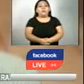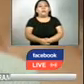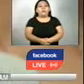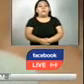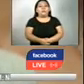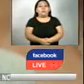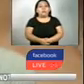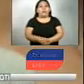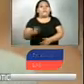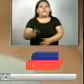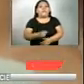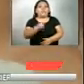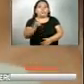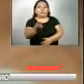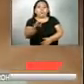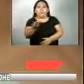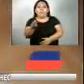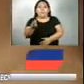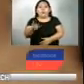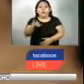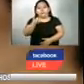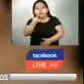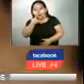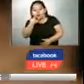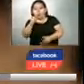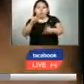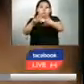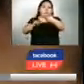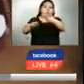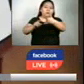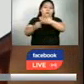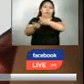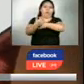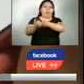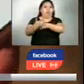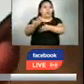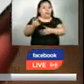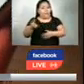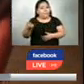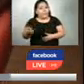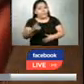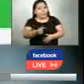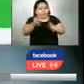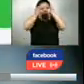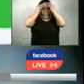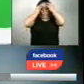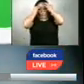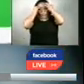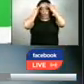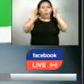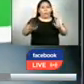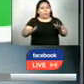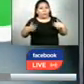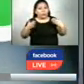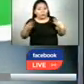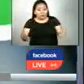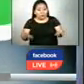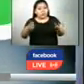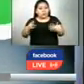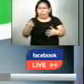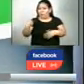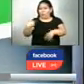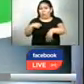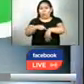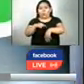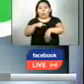La vulneración de números telefónicos y cuentas de WhatsApp ya generó la preocupación de muchas personas. Esto sucede luego que en las